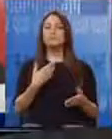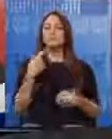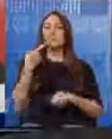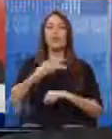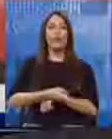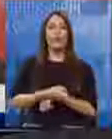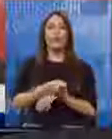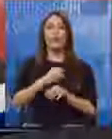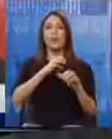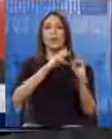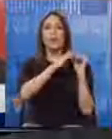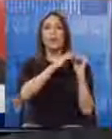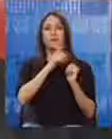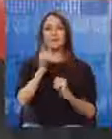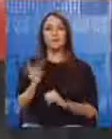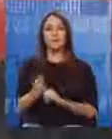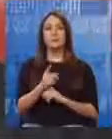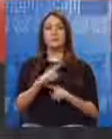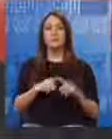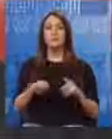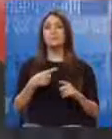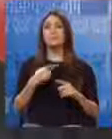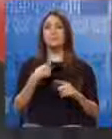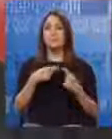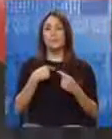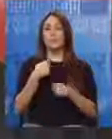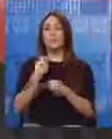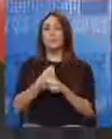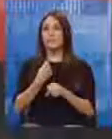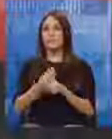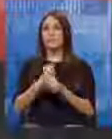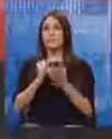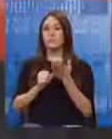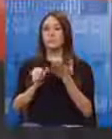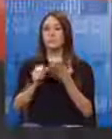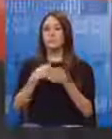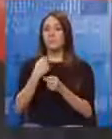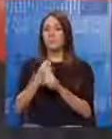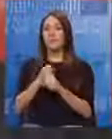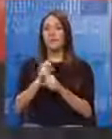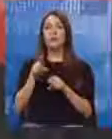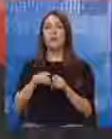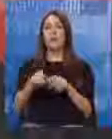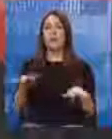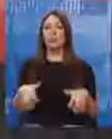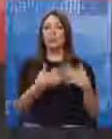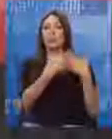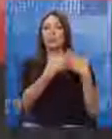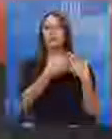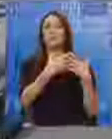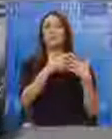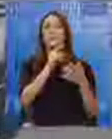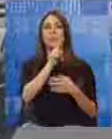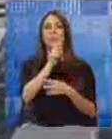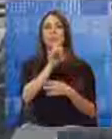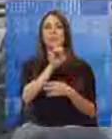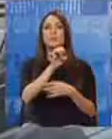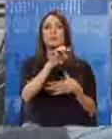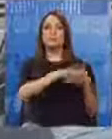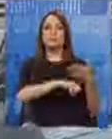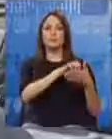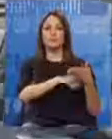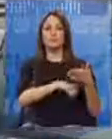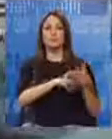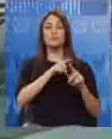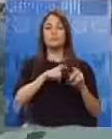de que ingresaba a prestar servicio en el magisterio, automáticamente estaba afiliado a la UNE. La comisión de